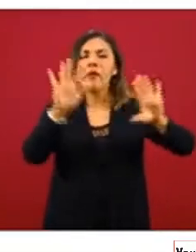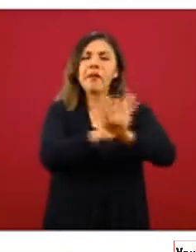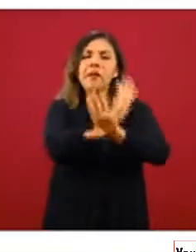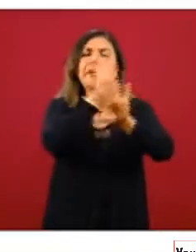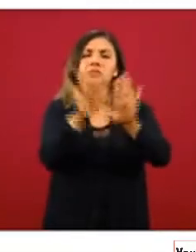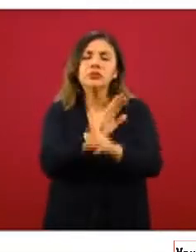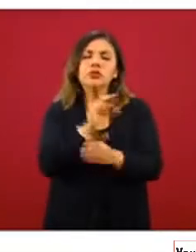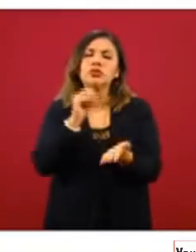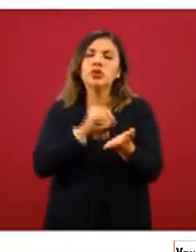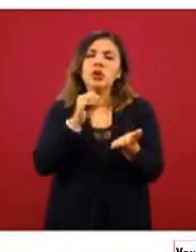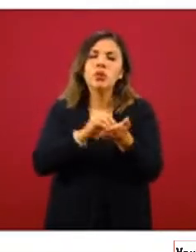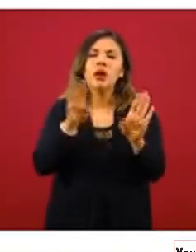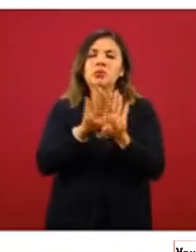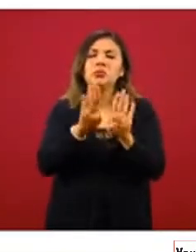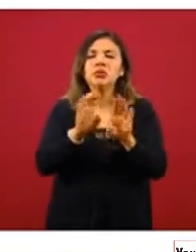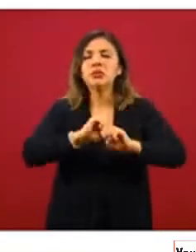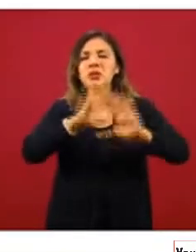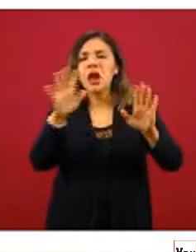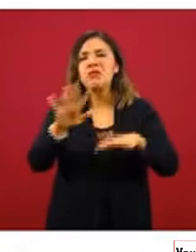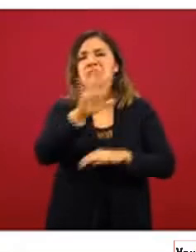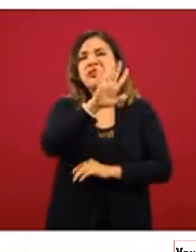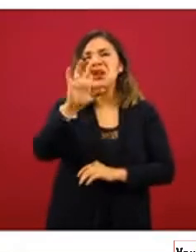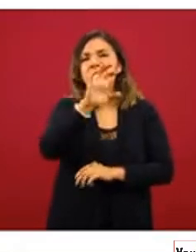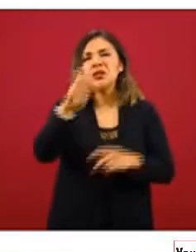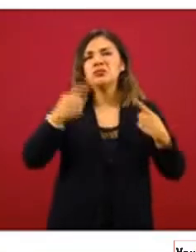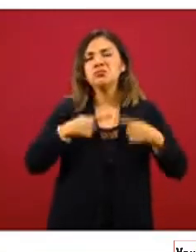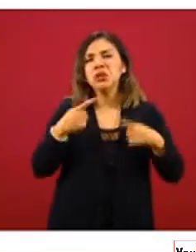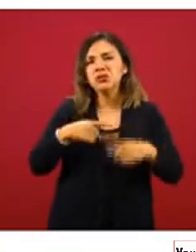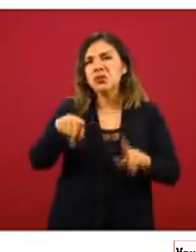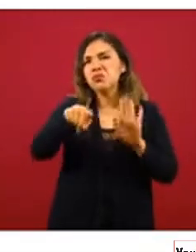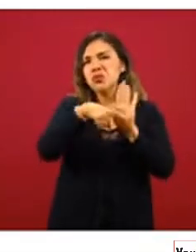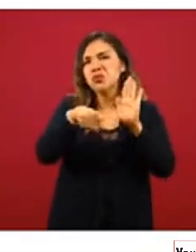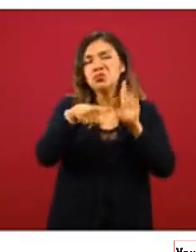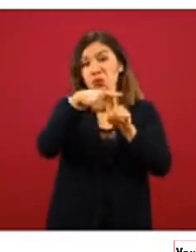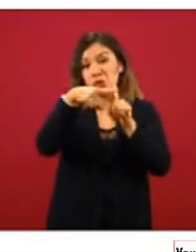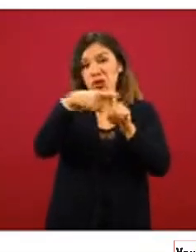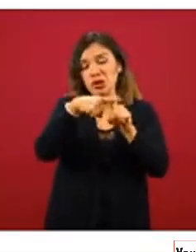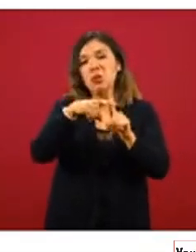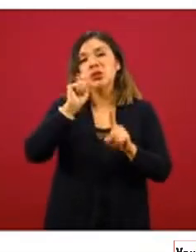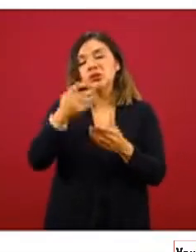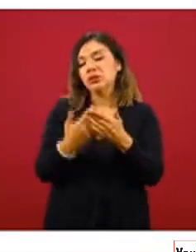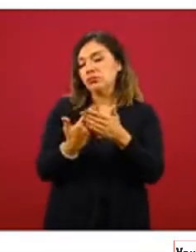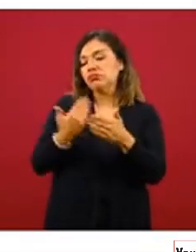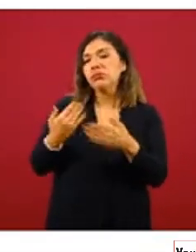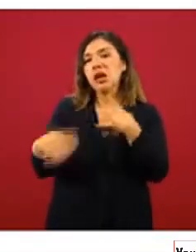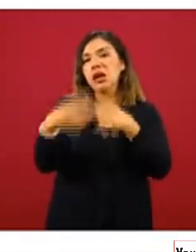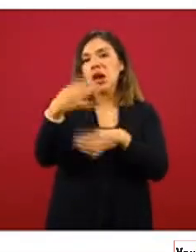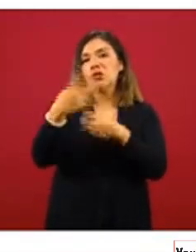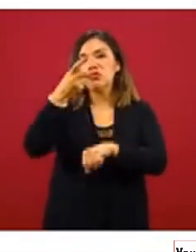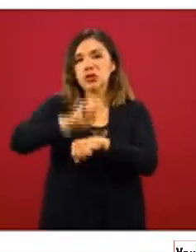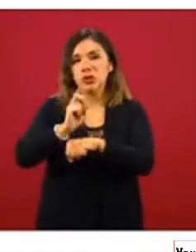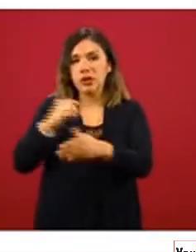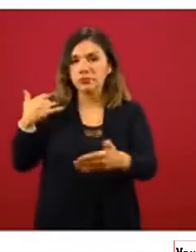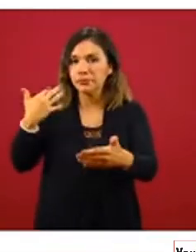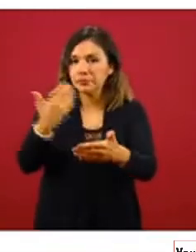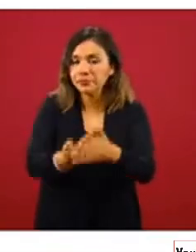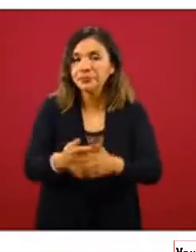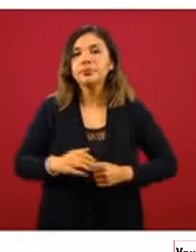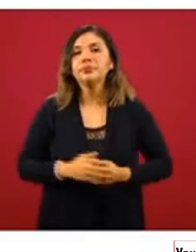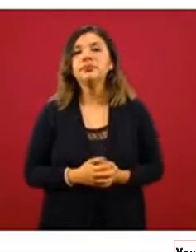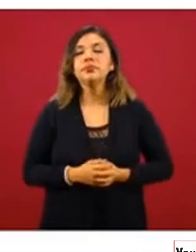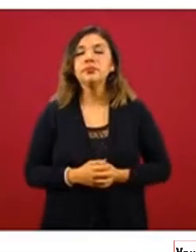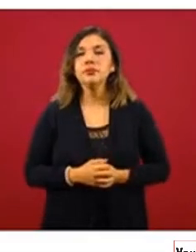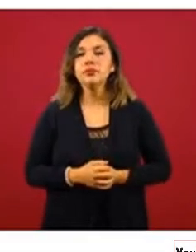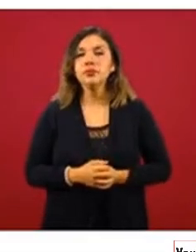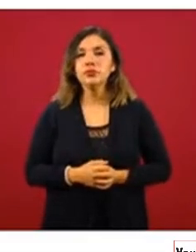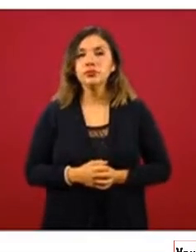mantienen todavía en un rango de menos de 500 casos confirmados en los últimos 14 días. Si vemos la siguiente